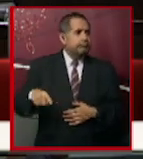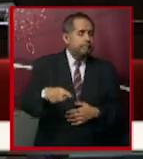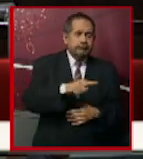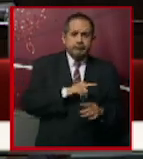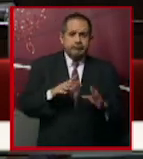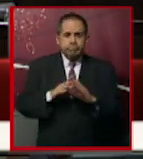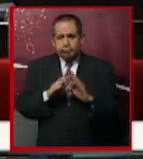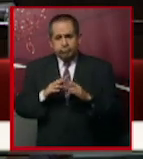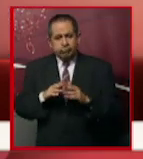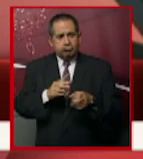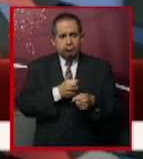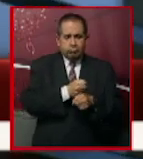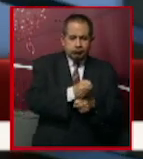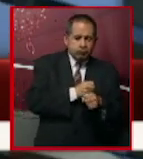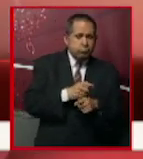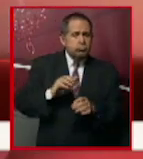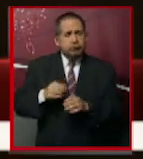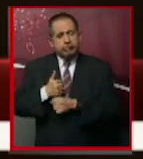víctimas o victimarios.